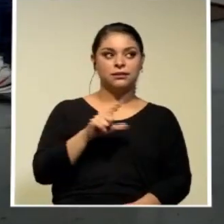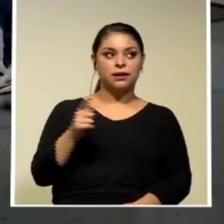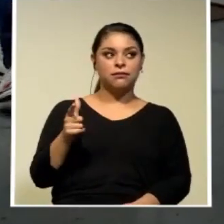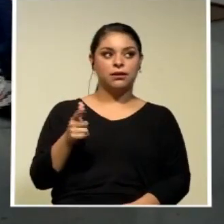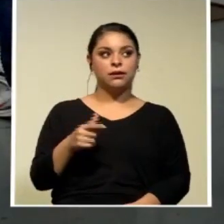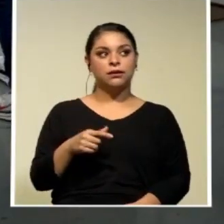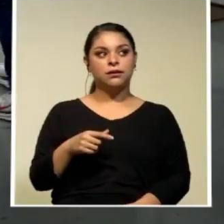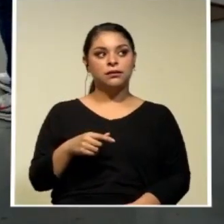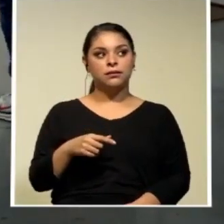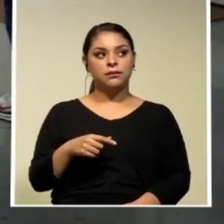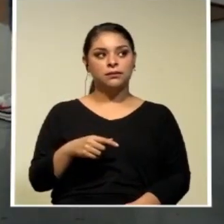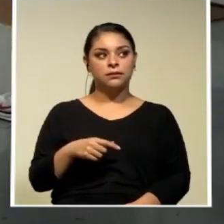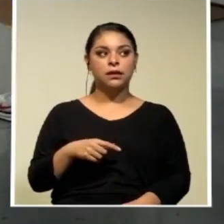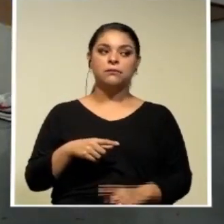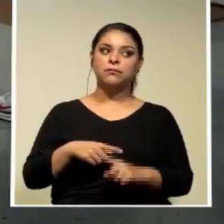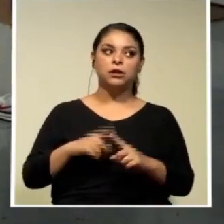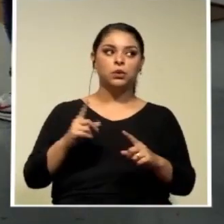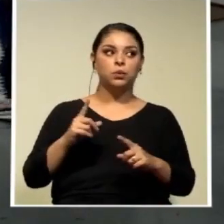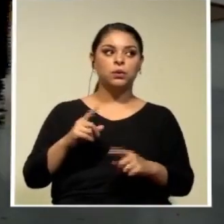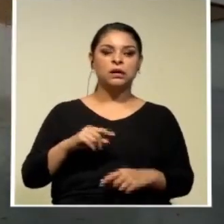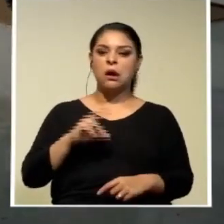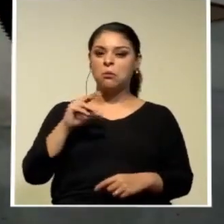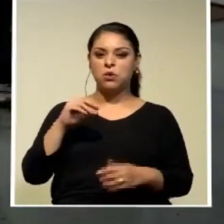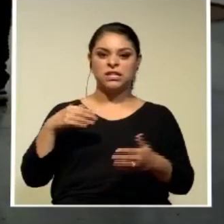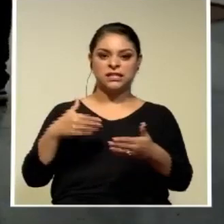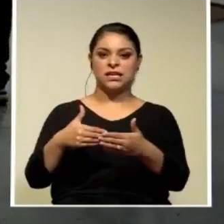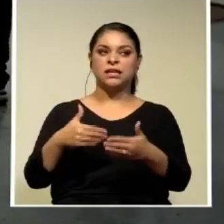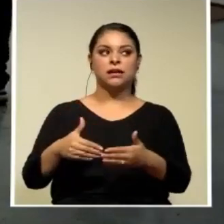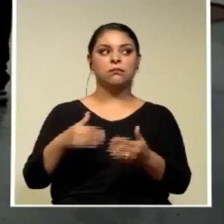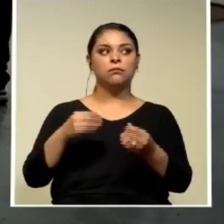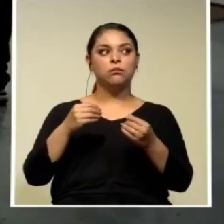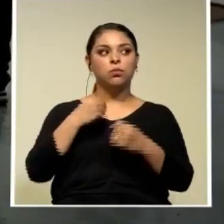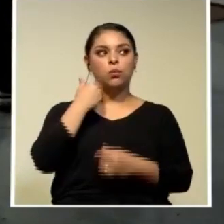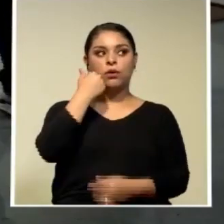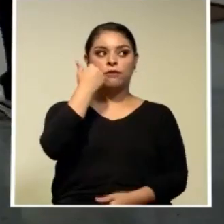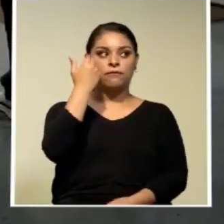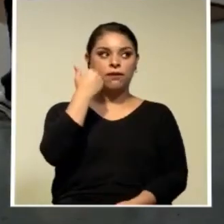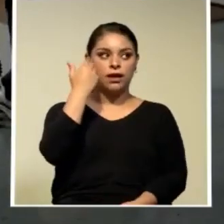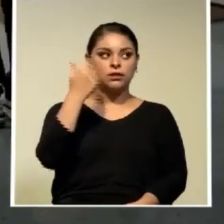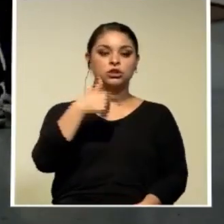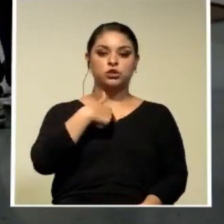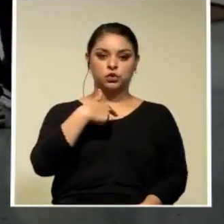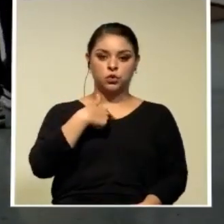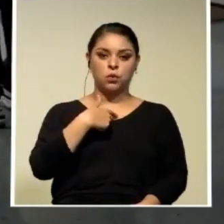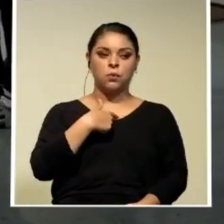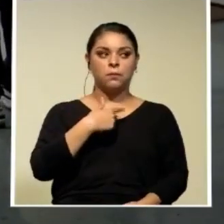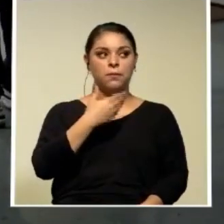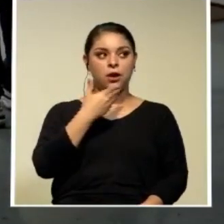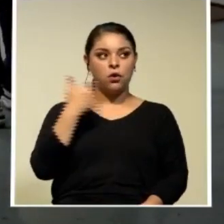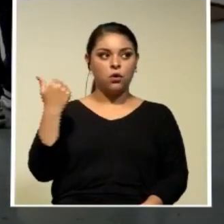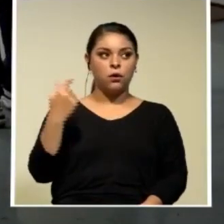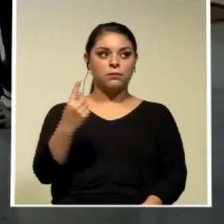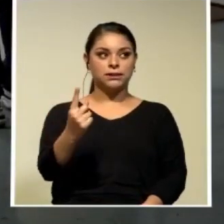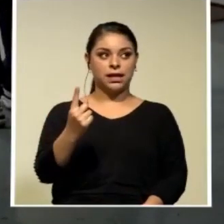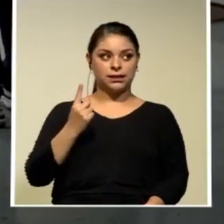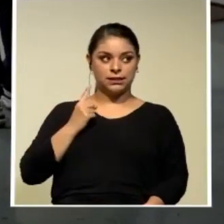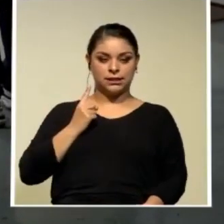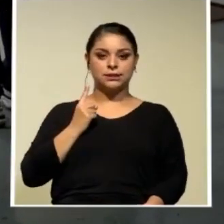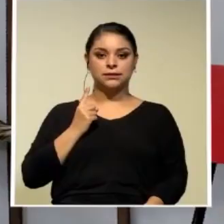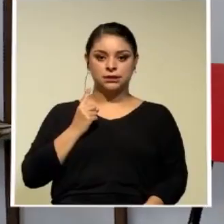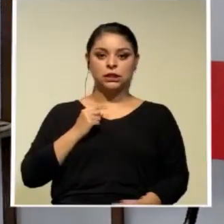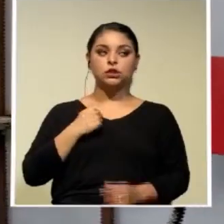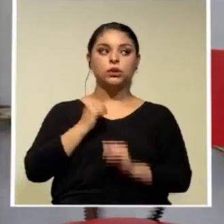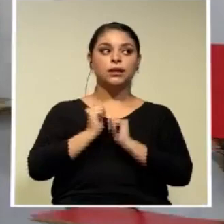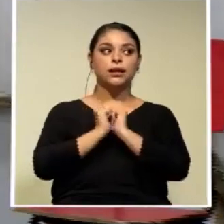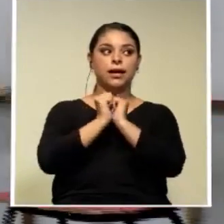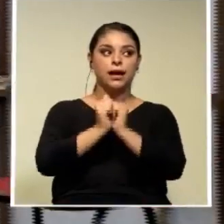demasiado cerca. Niña Lady le fue como muy fácil. Yo voy a empezar aquí un poquito más atrás. Vamos a ver. Voy a hacer caballito, ¿ok?